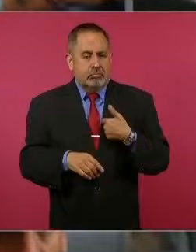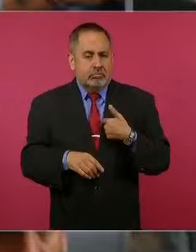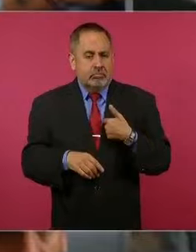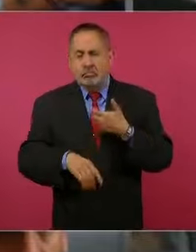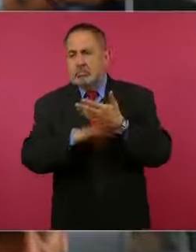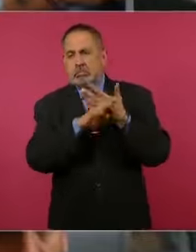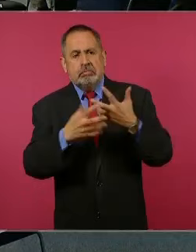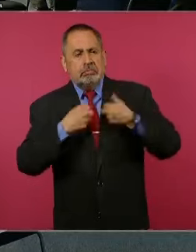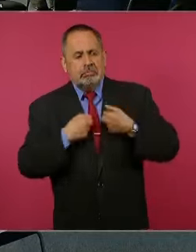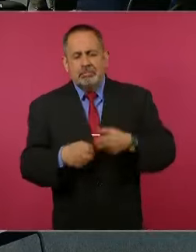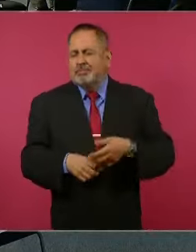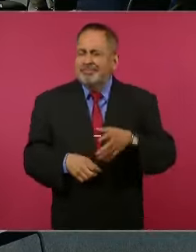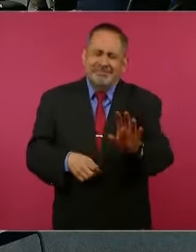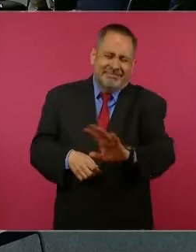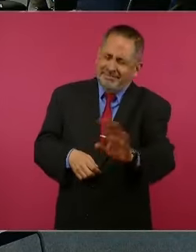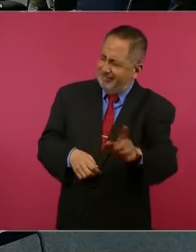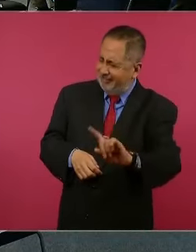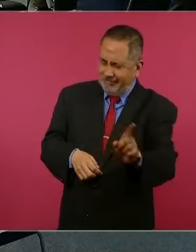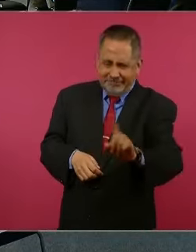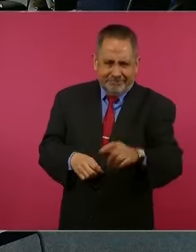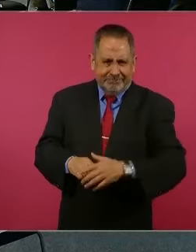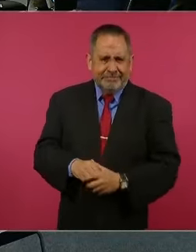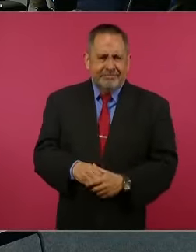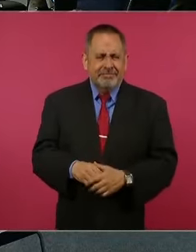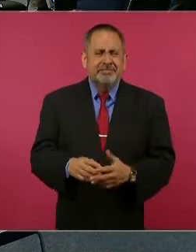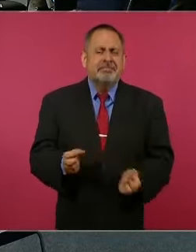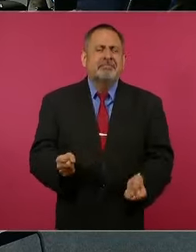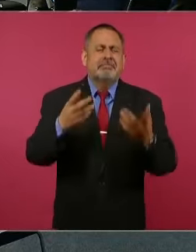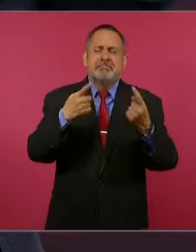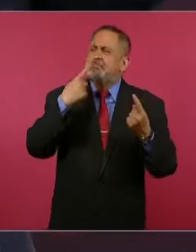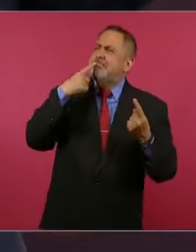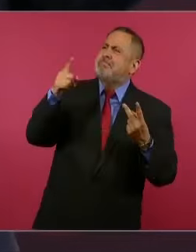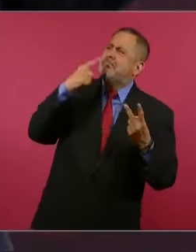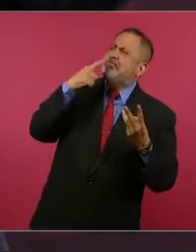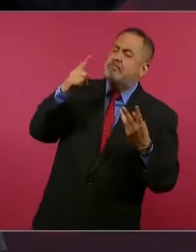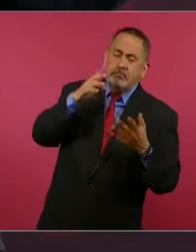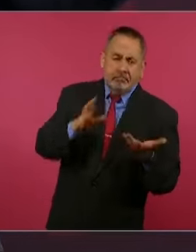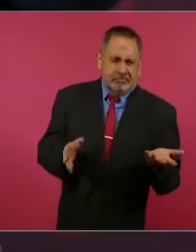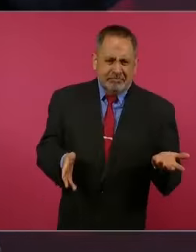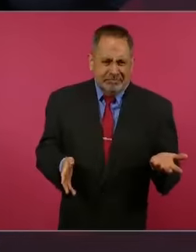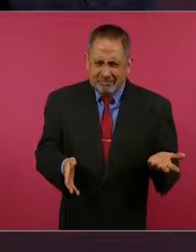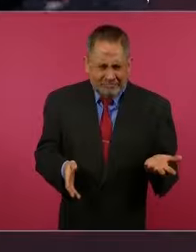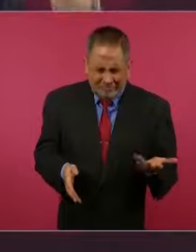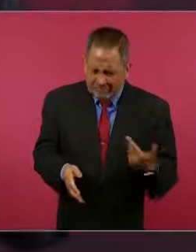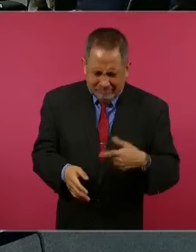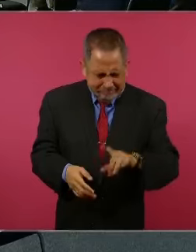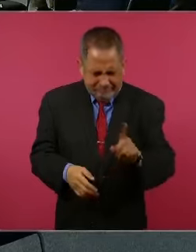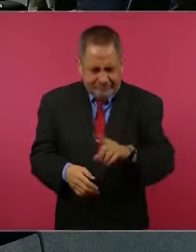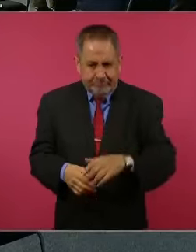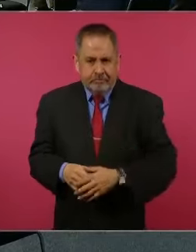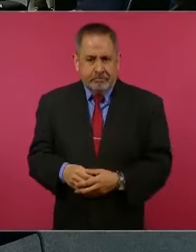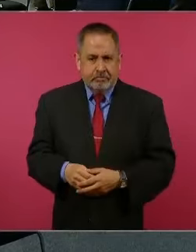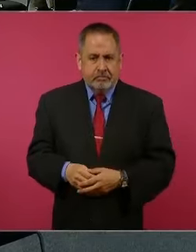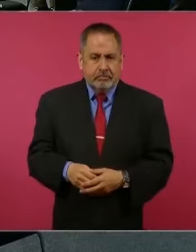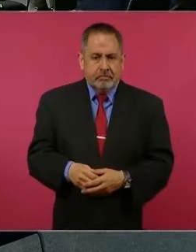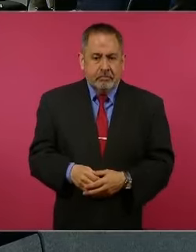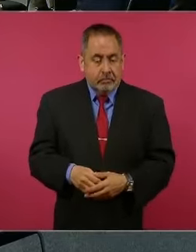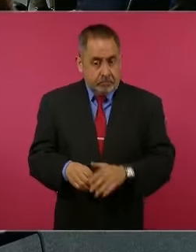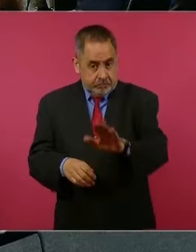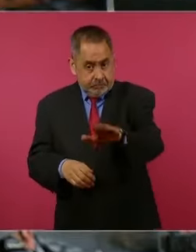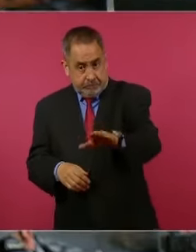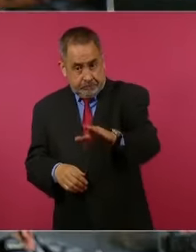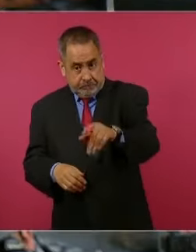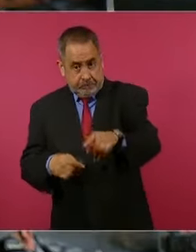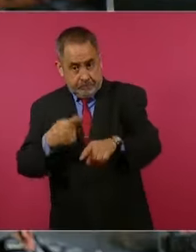el perseguido no no no no no Cuántas denuncias justo ahora Estamos viendo que ya Jesús Está enterado de un